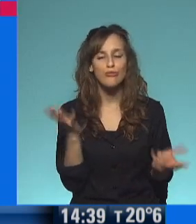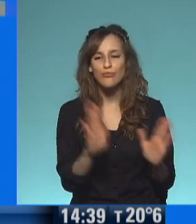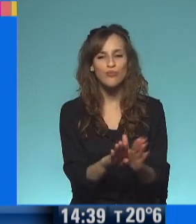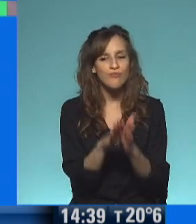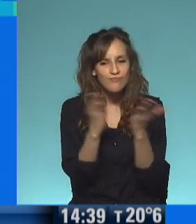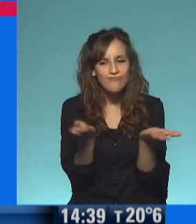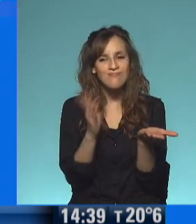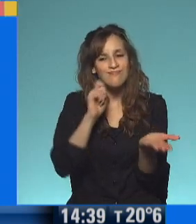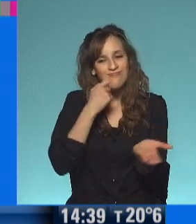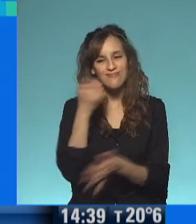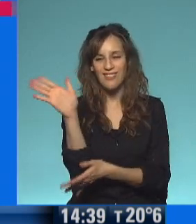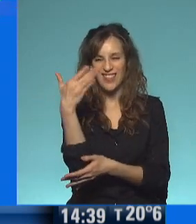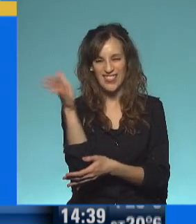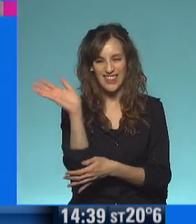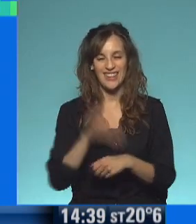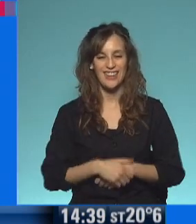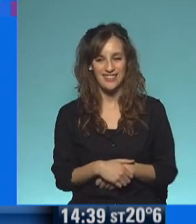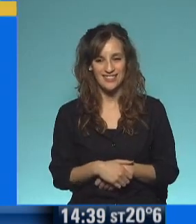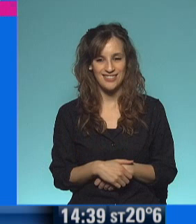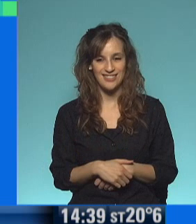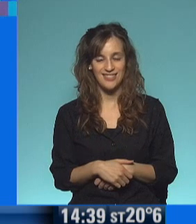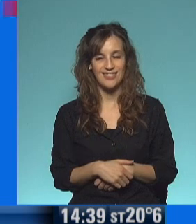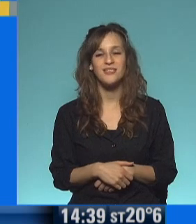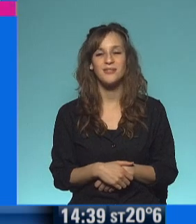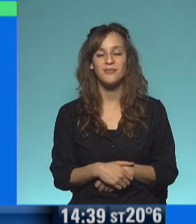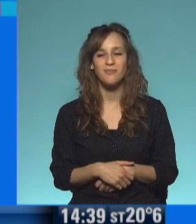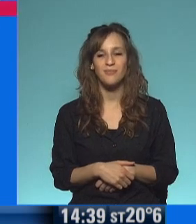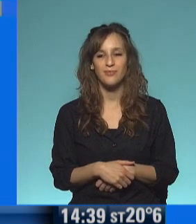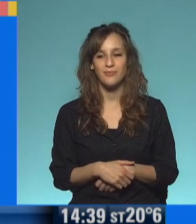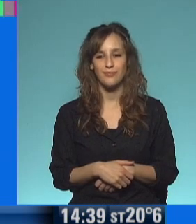la bandera. Me encanta ese cuaderno.